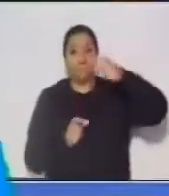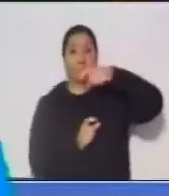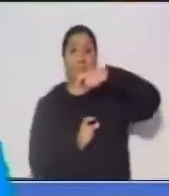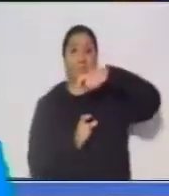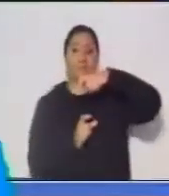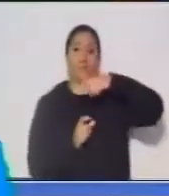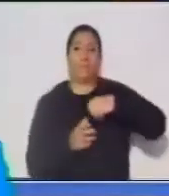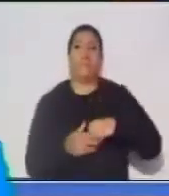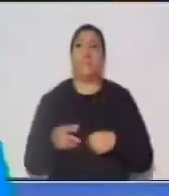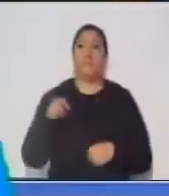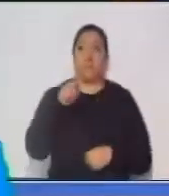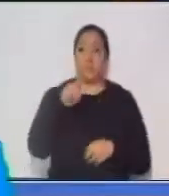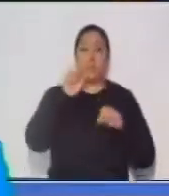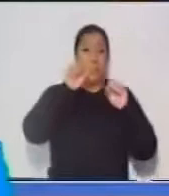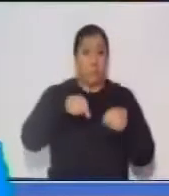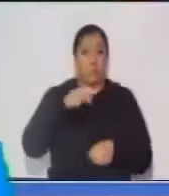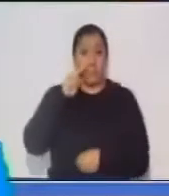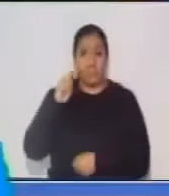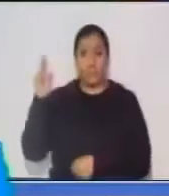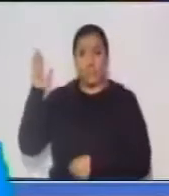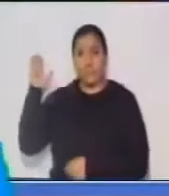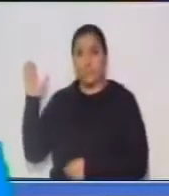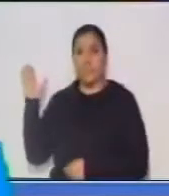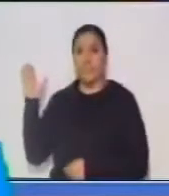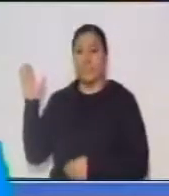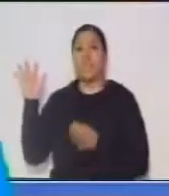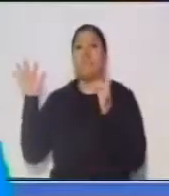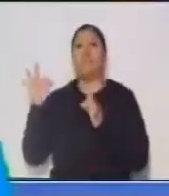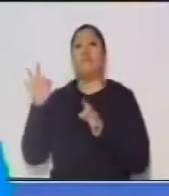entonces puedes ver que tienes